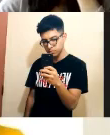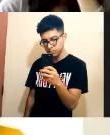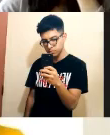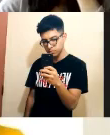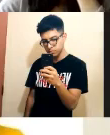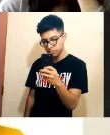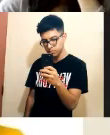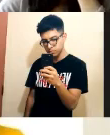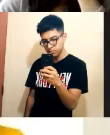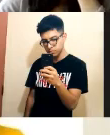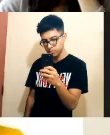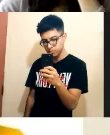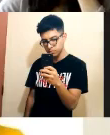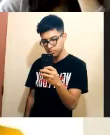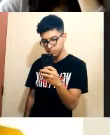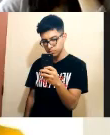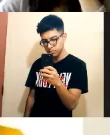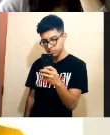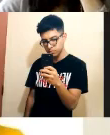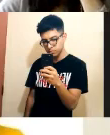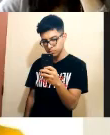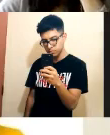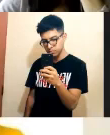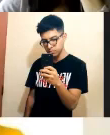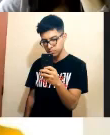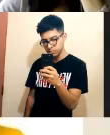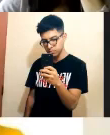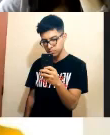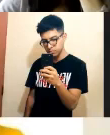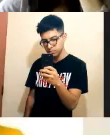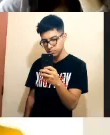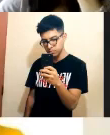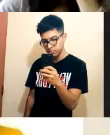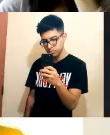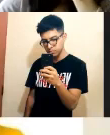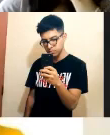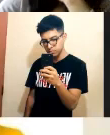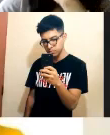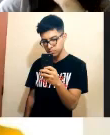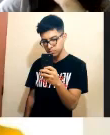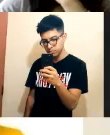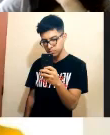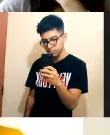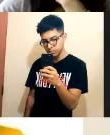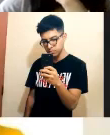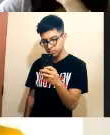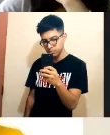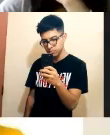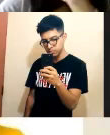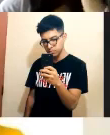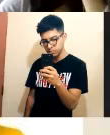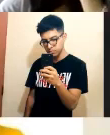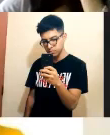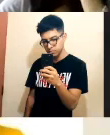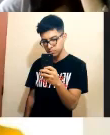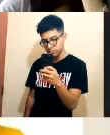casa. Y el consumo energético, cuando tiene una calificación A, significa que